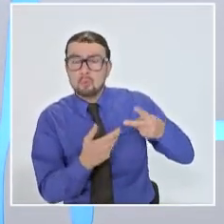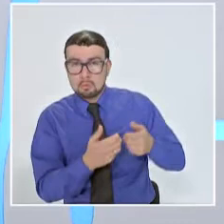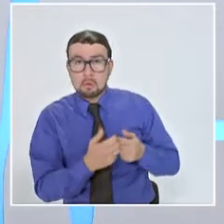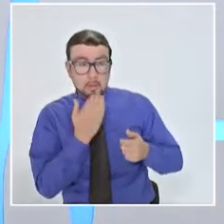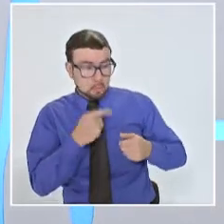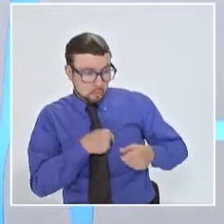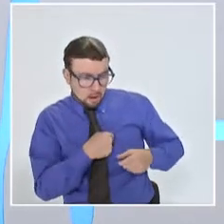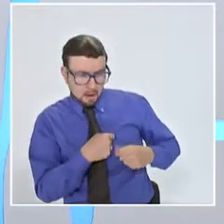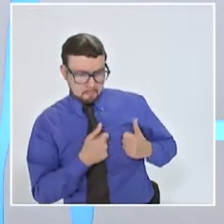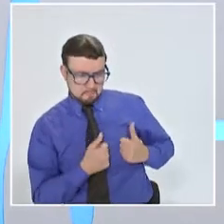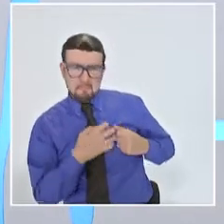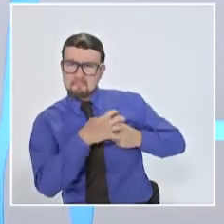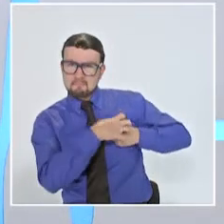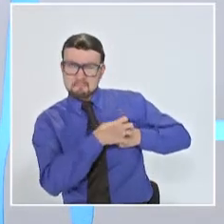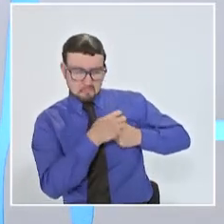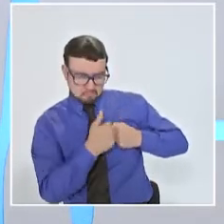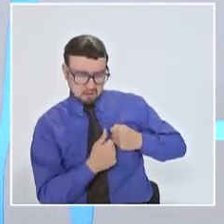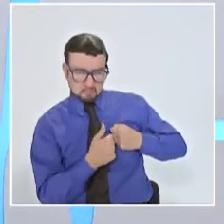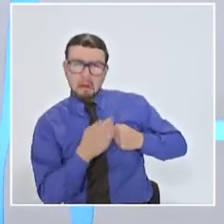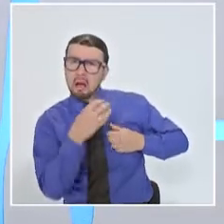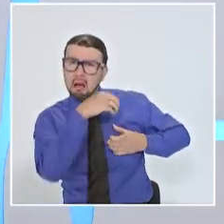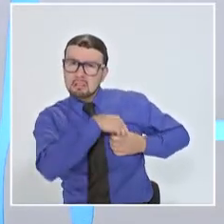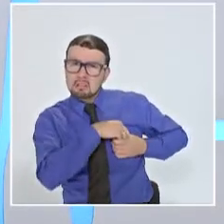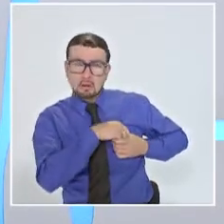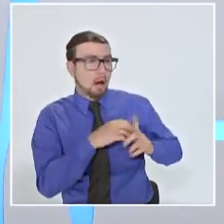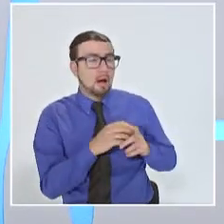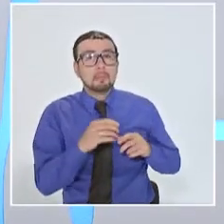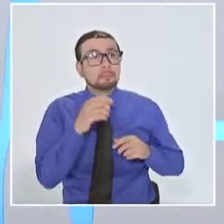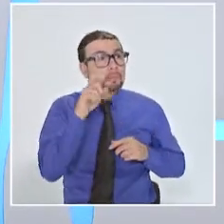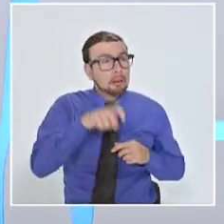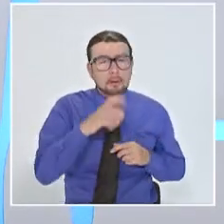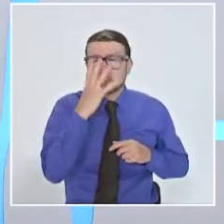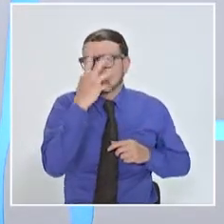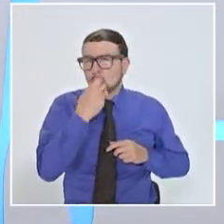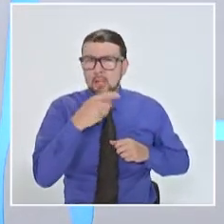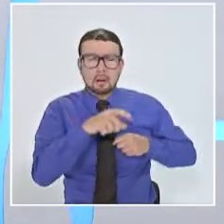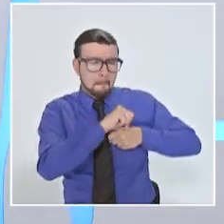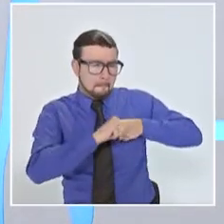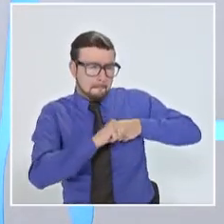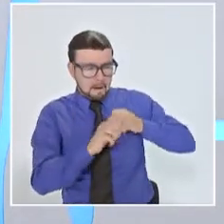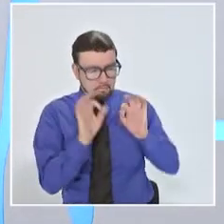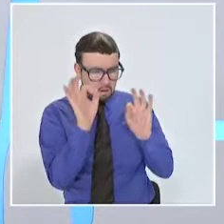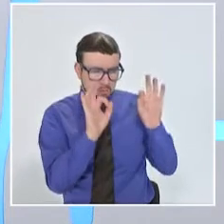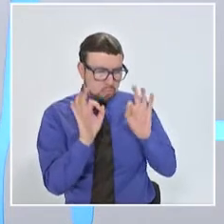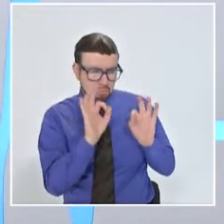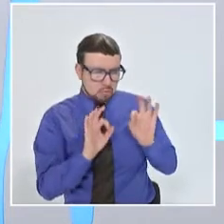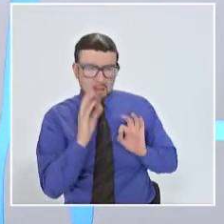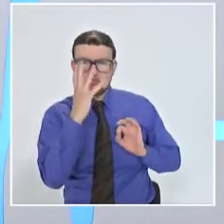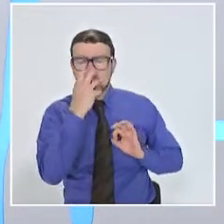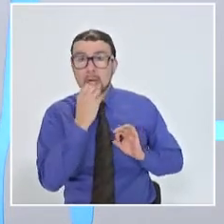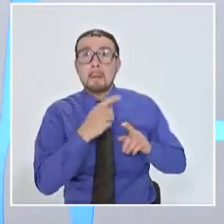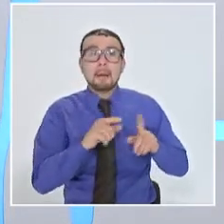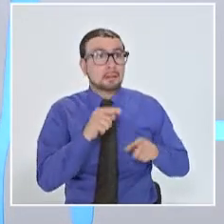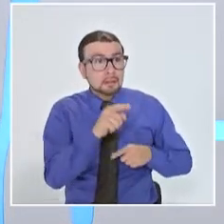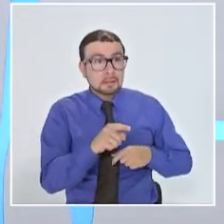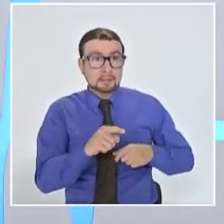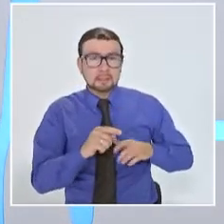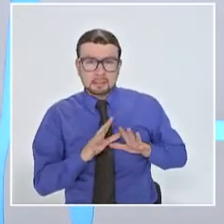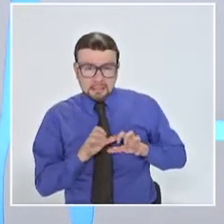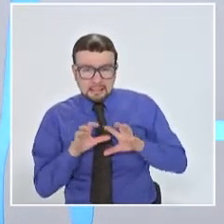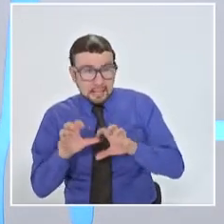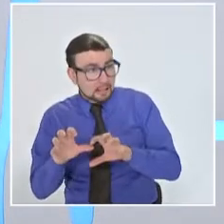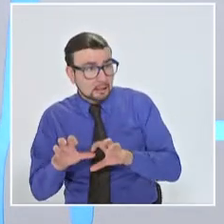lesión benigna, lo primero y más importante es conservar la estética de la paciente. Pero si yo voy a tratar un carcinoma, lo primero y